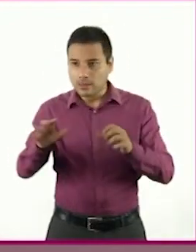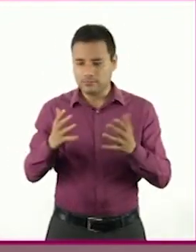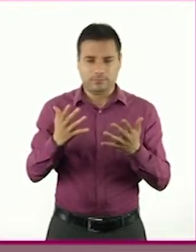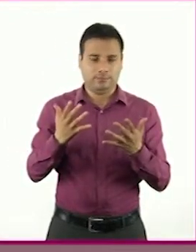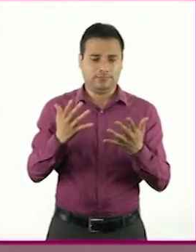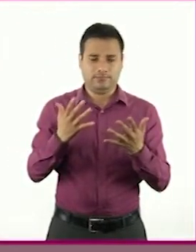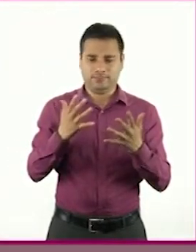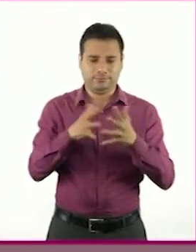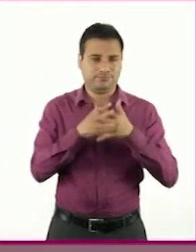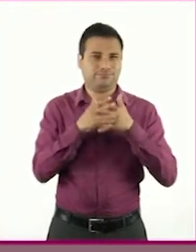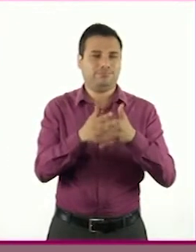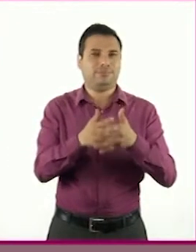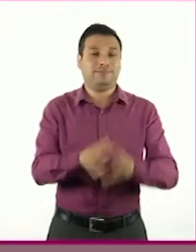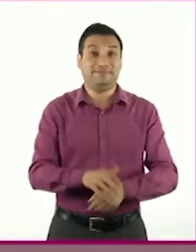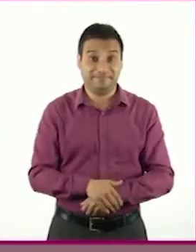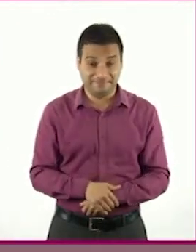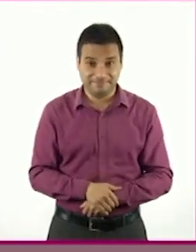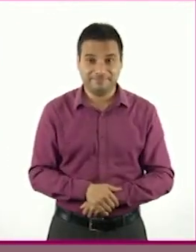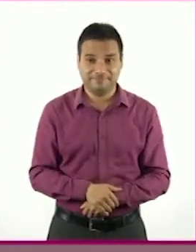lado de la frontera están.